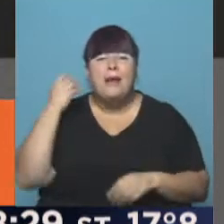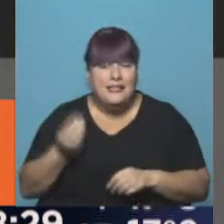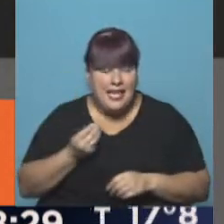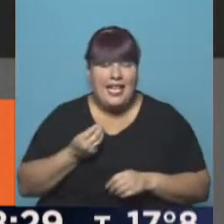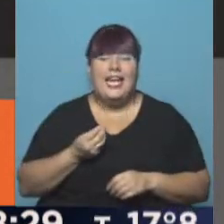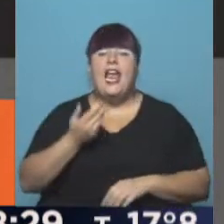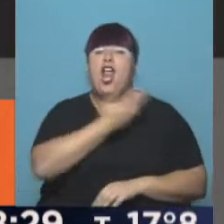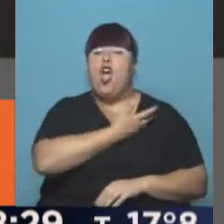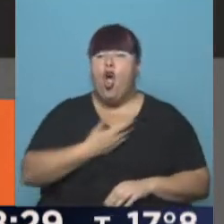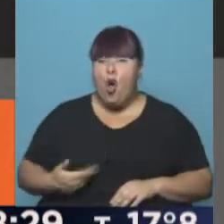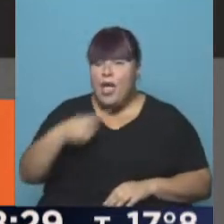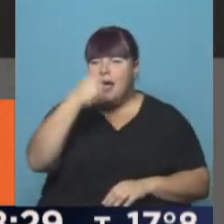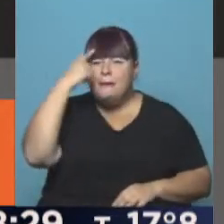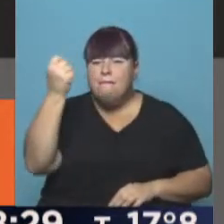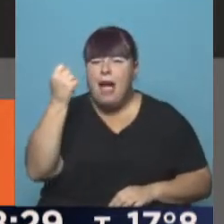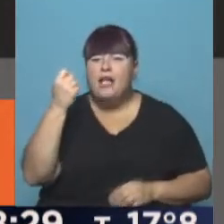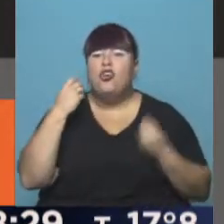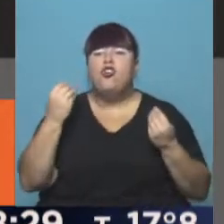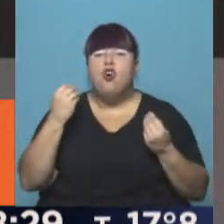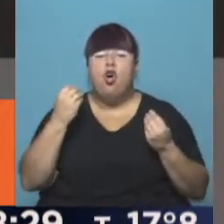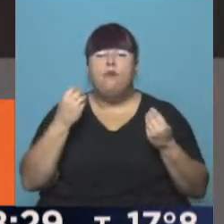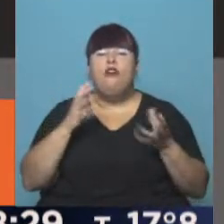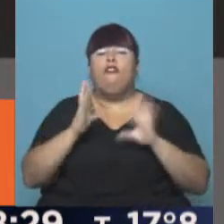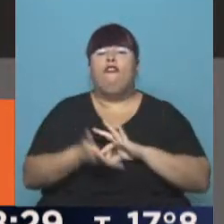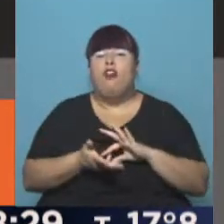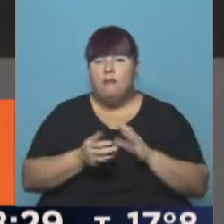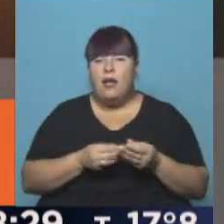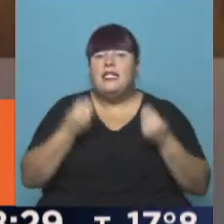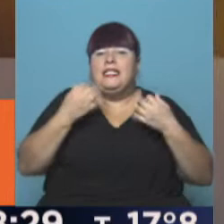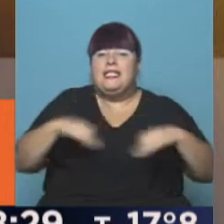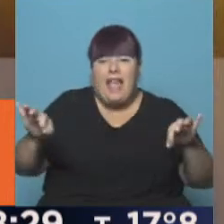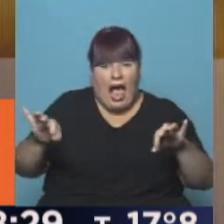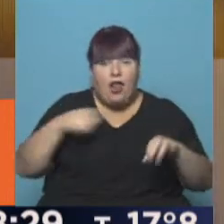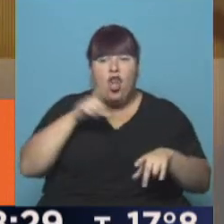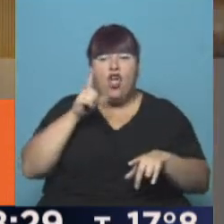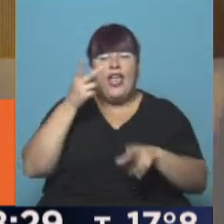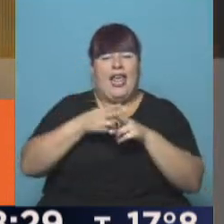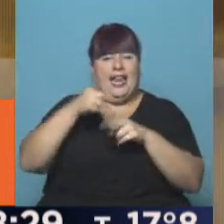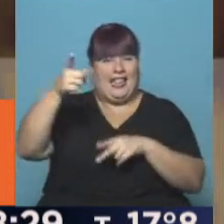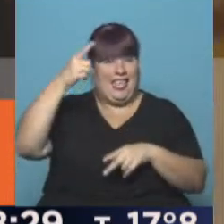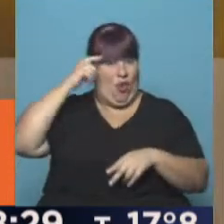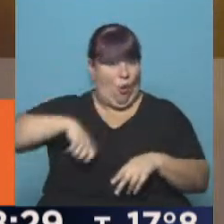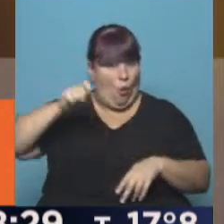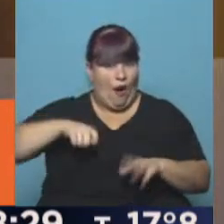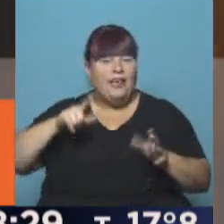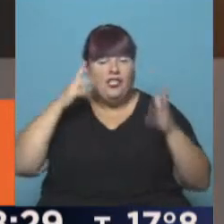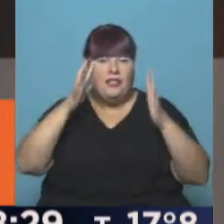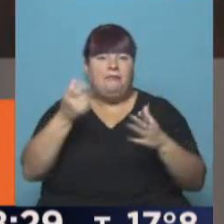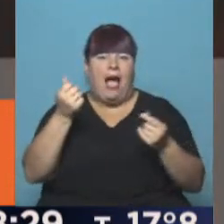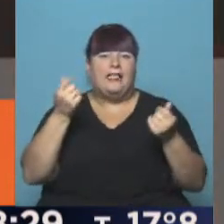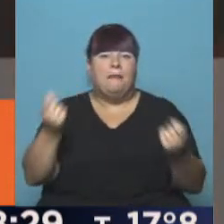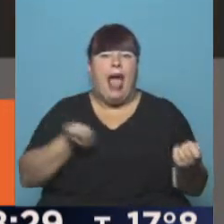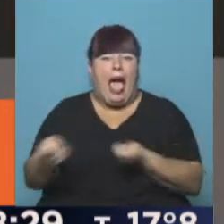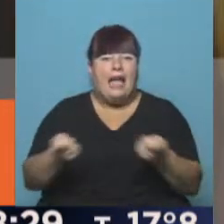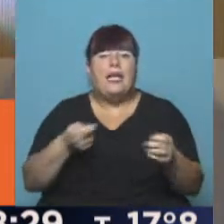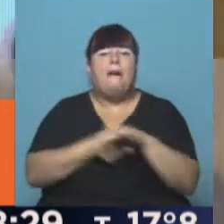quienes están gobernando están pensando fundamentalmente en cómo zafar de comodoro py y entonces concentran la mayor cantidad de